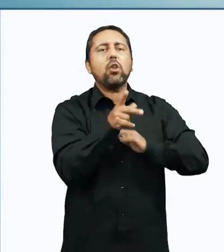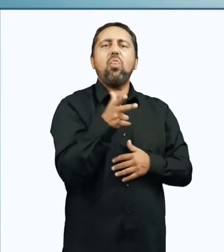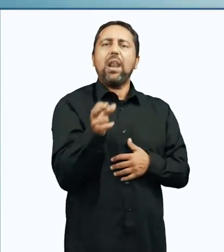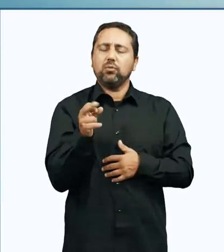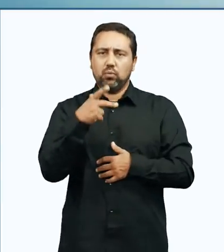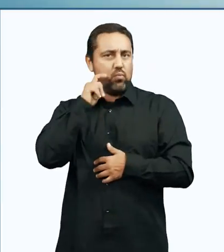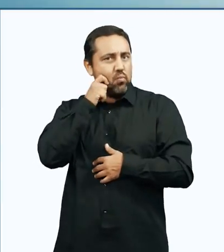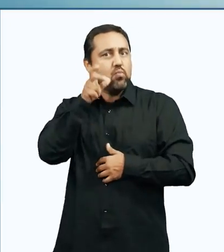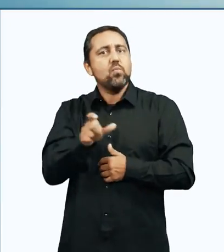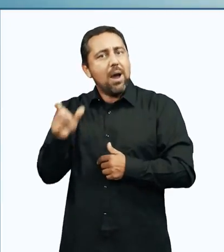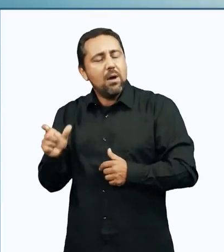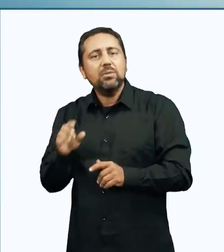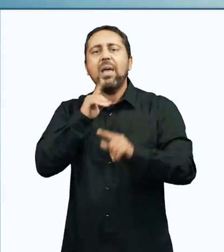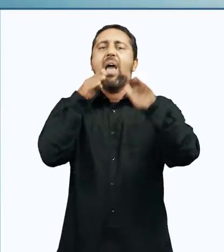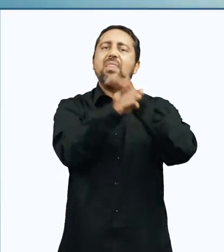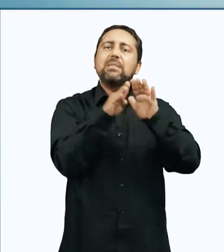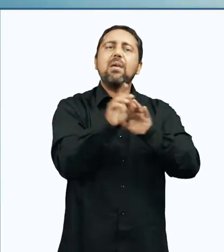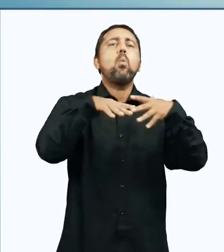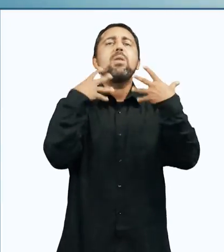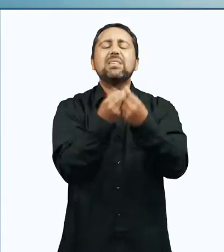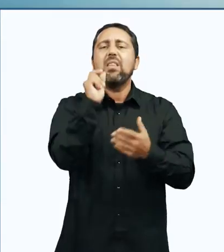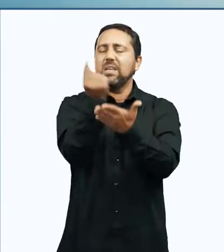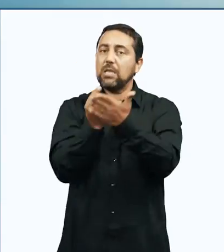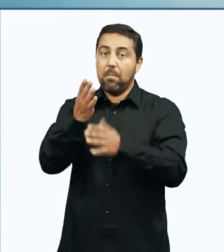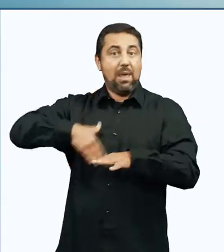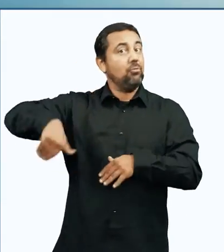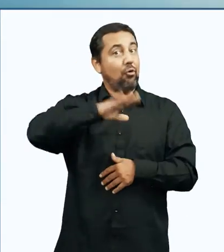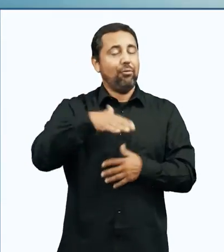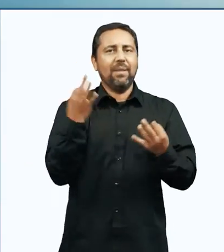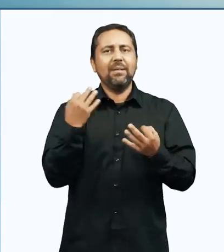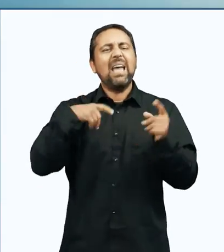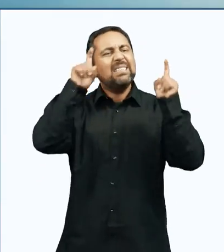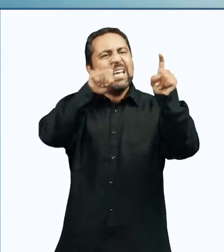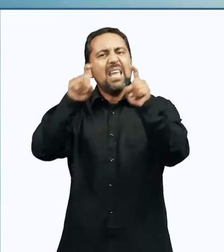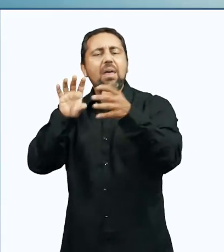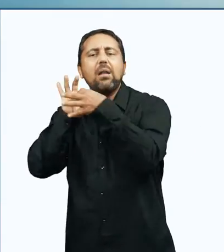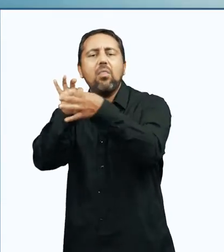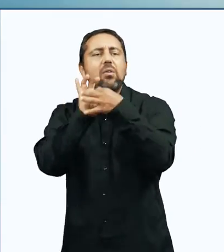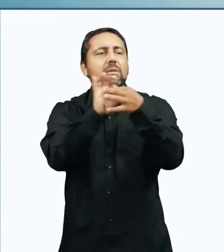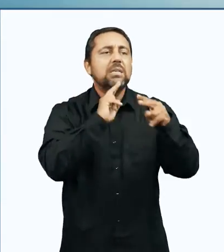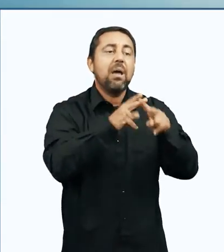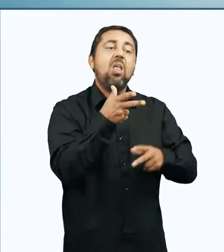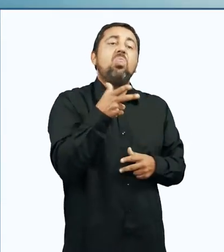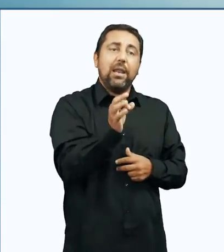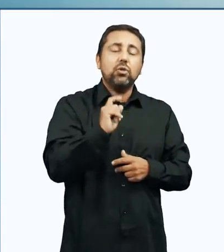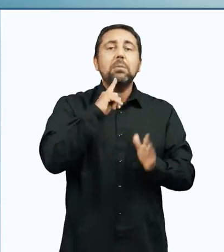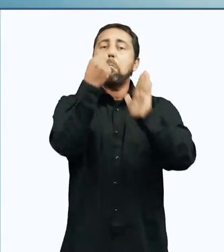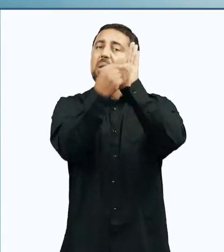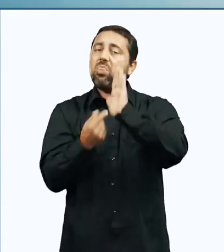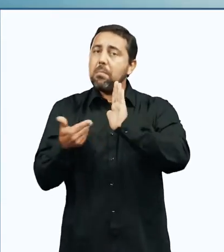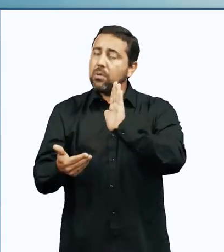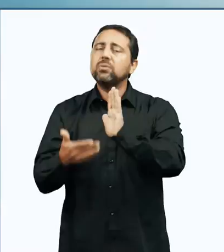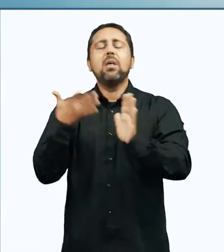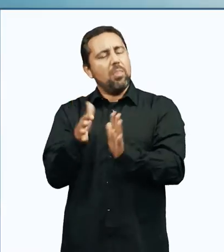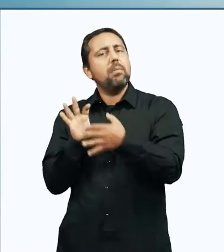al conocimiento y desarrollo de los derechos humanos y los principios de accesibilidad universal y de diseño para todos debiendo incluirse en las enseñanzas